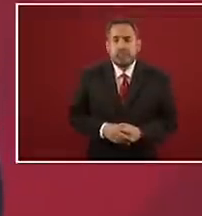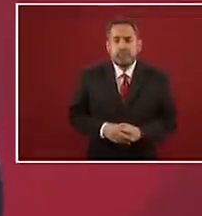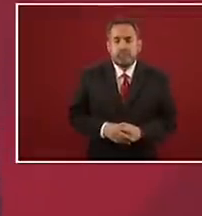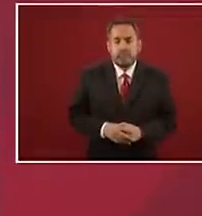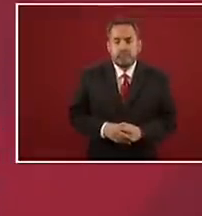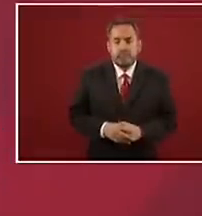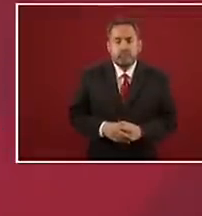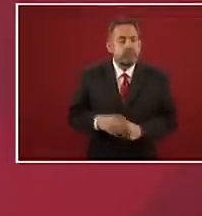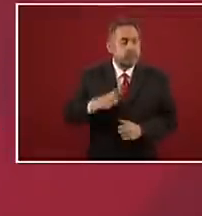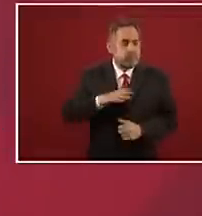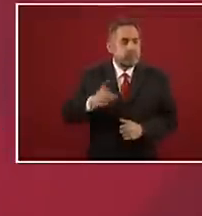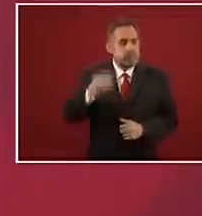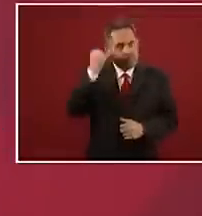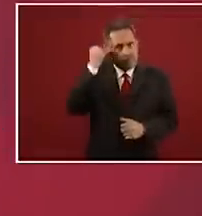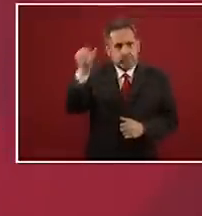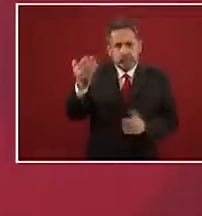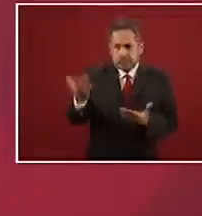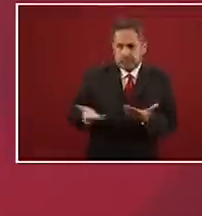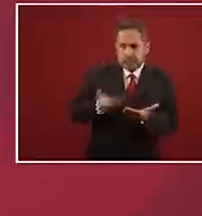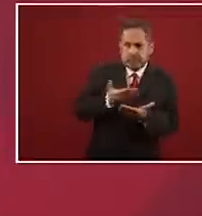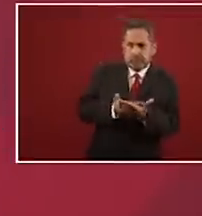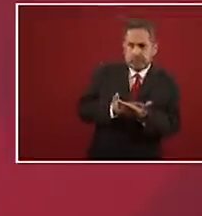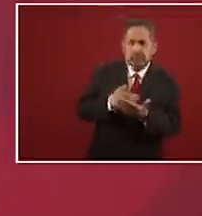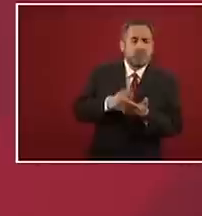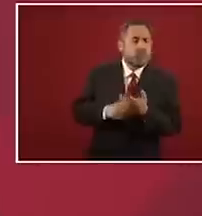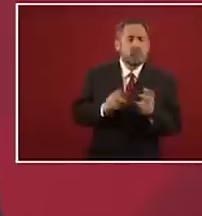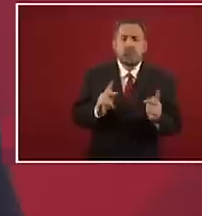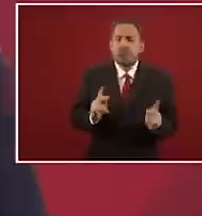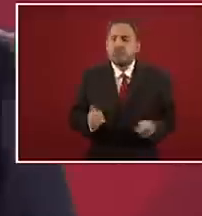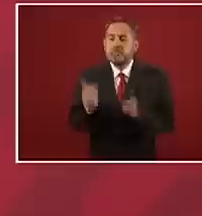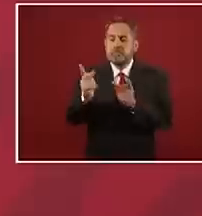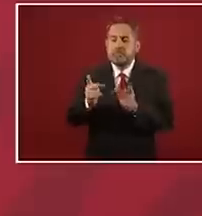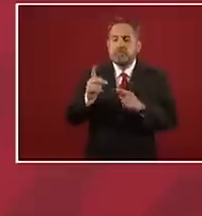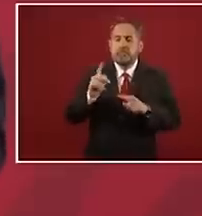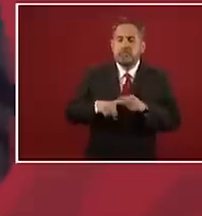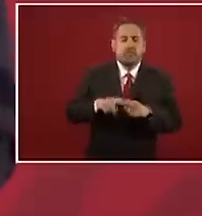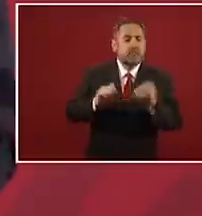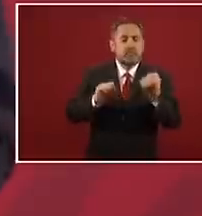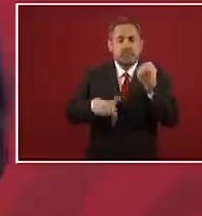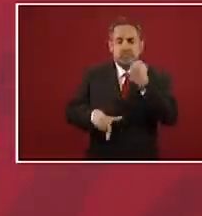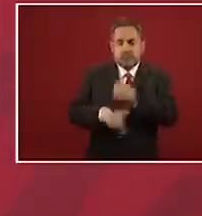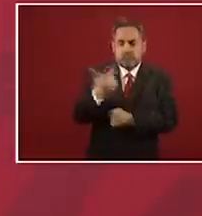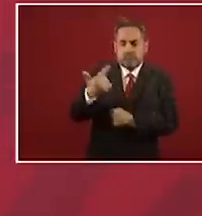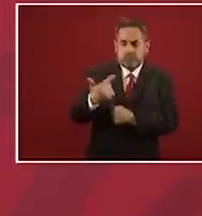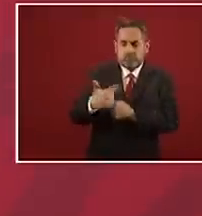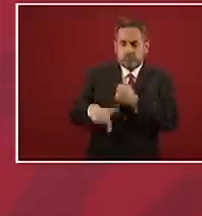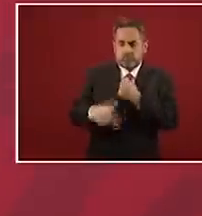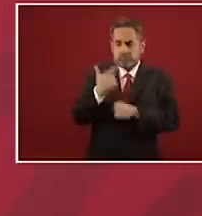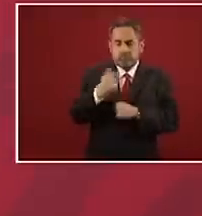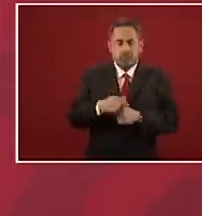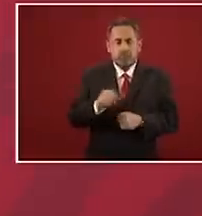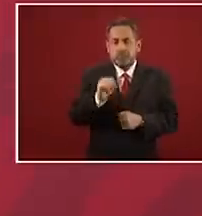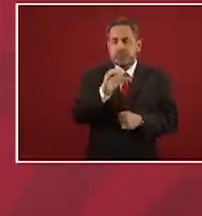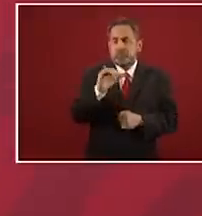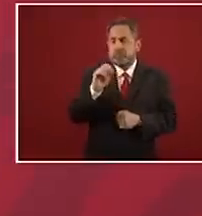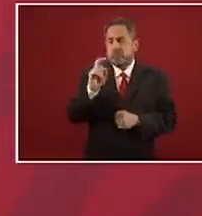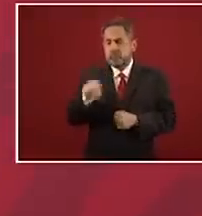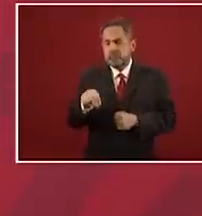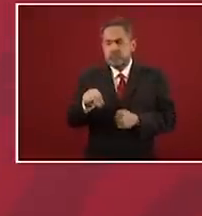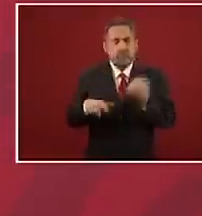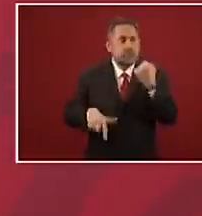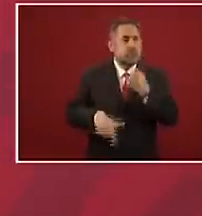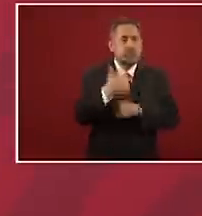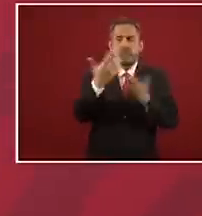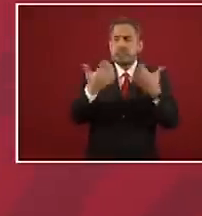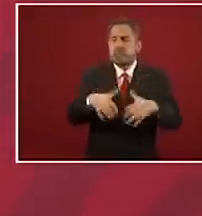Hay una propuesta de vender 12 acciones a 12